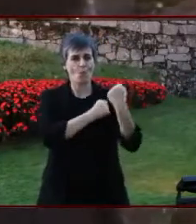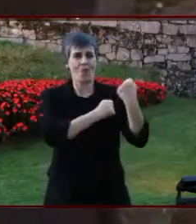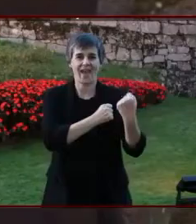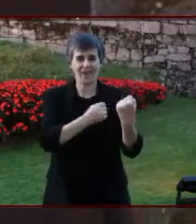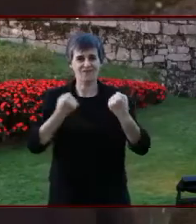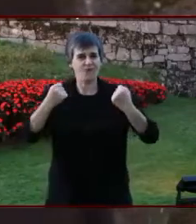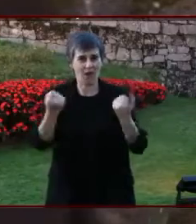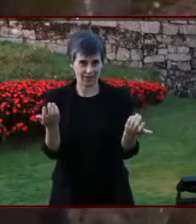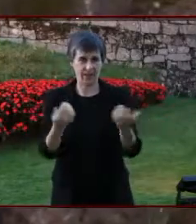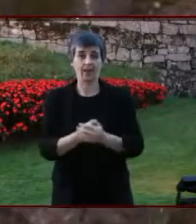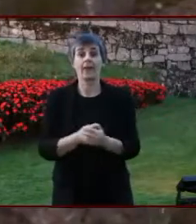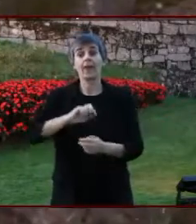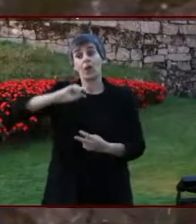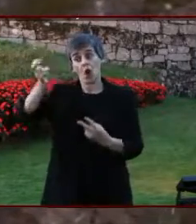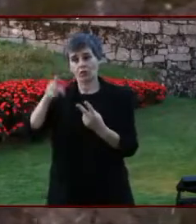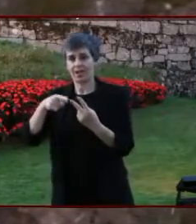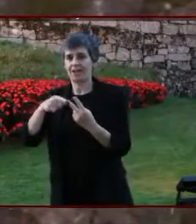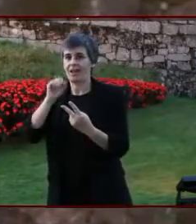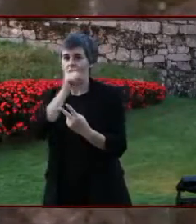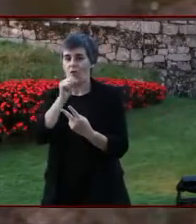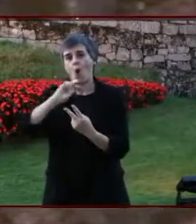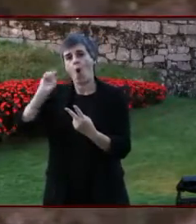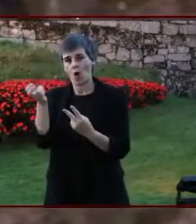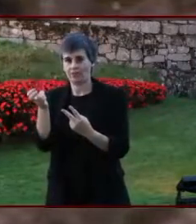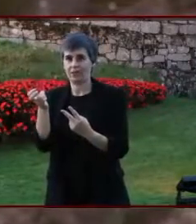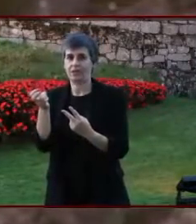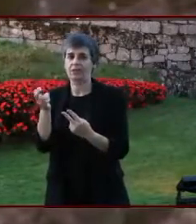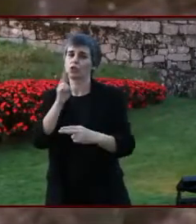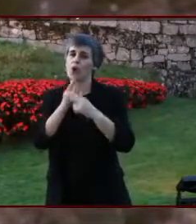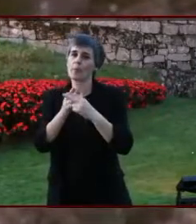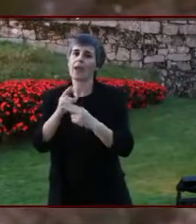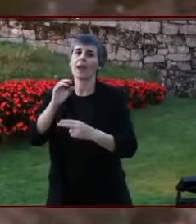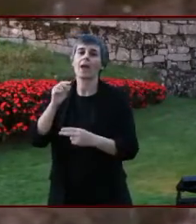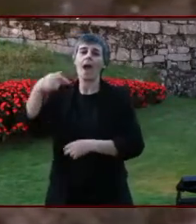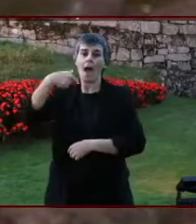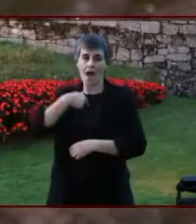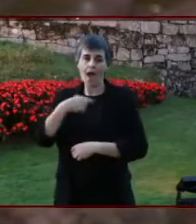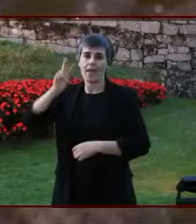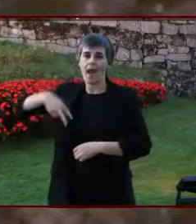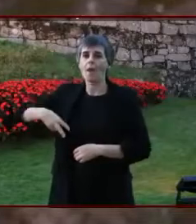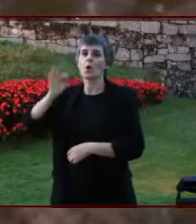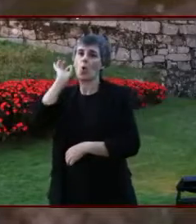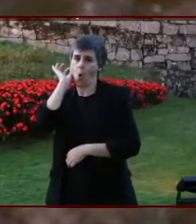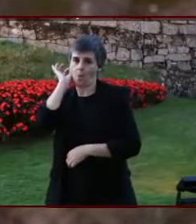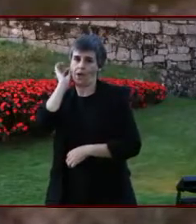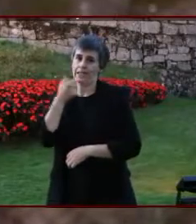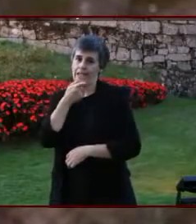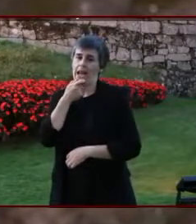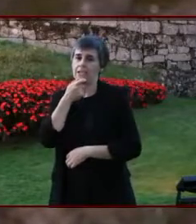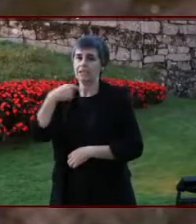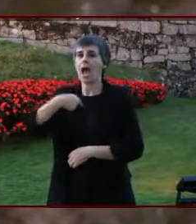fortes. E logo hai outro himno que é a Young Woman, que me encanta porque